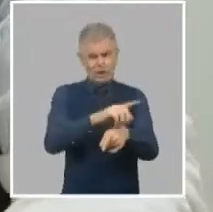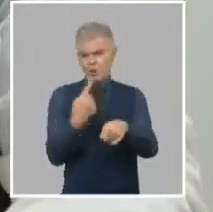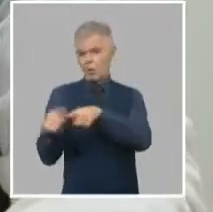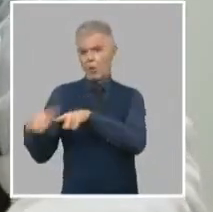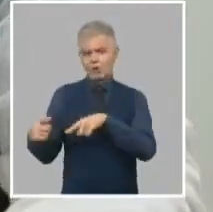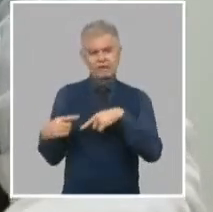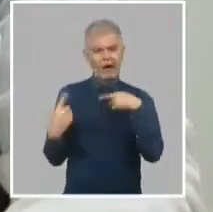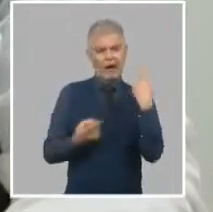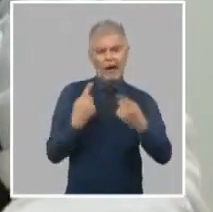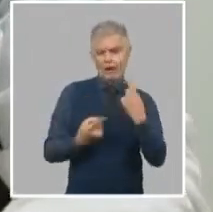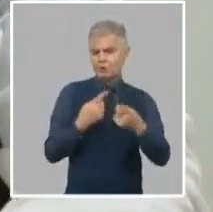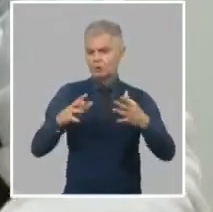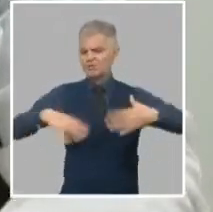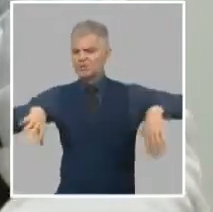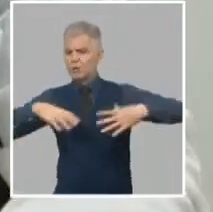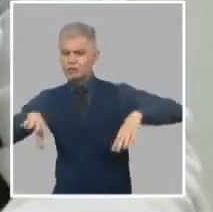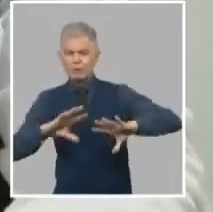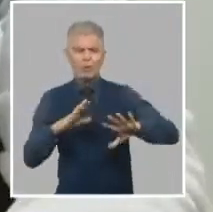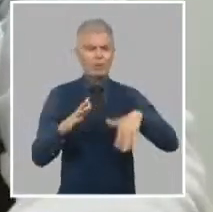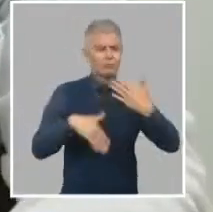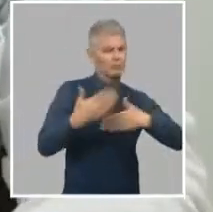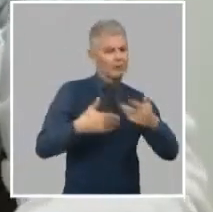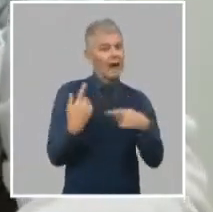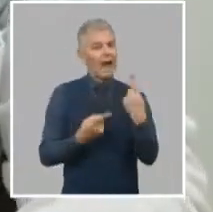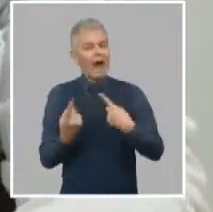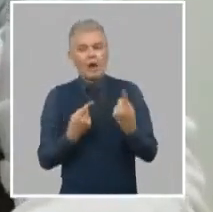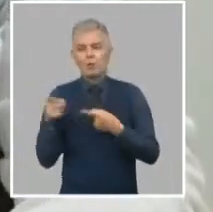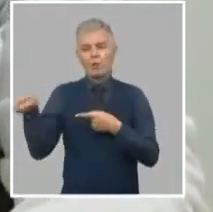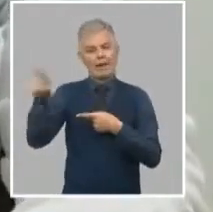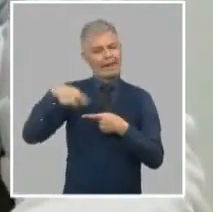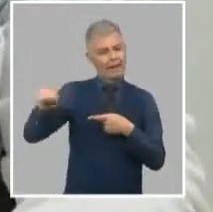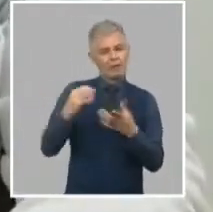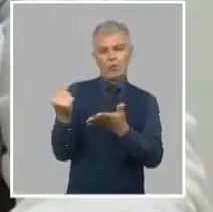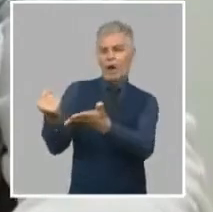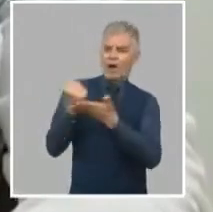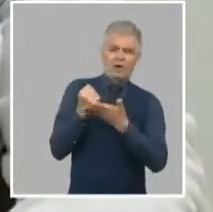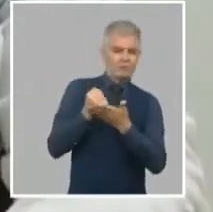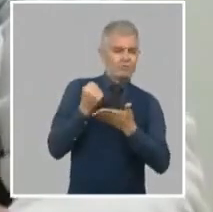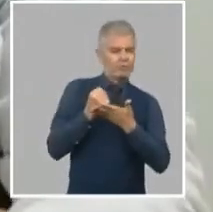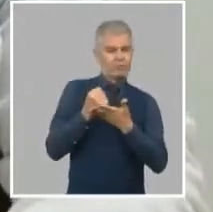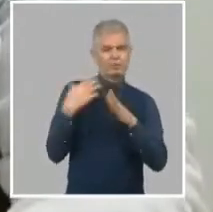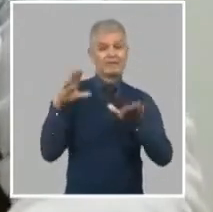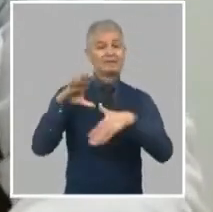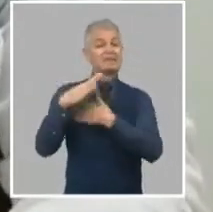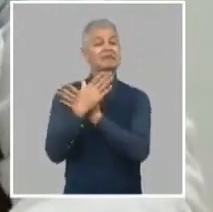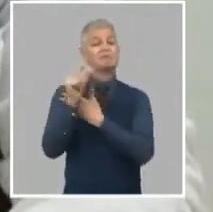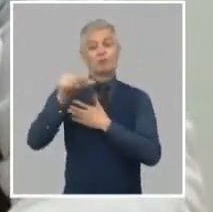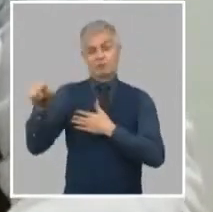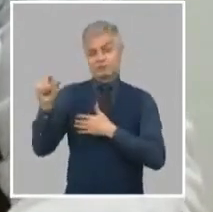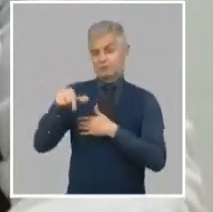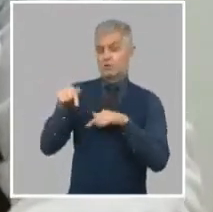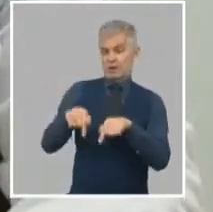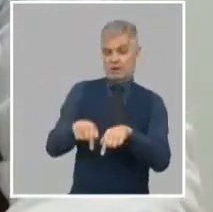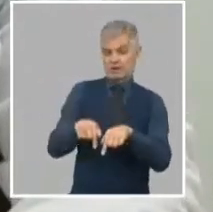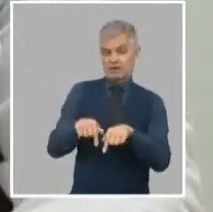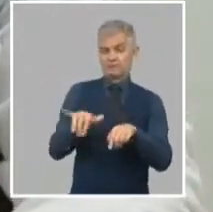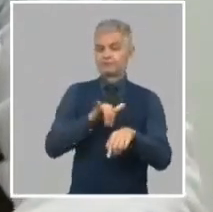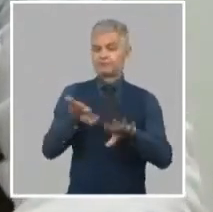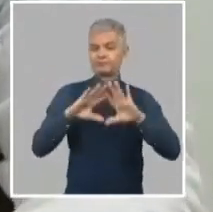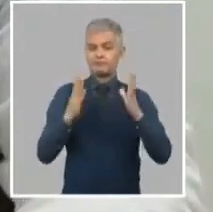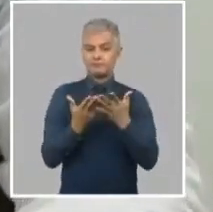de provocación que hubiese existido. Obviamente el ejemplo integrador del